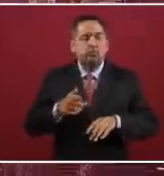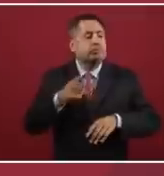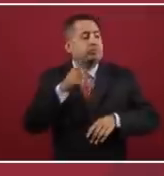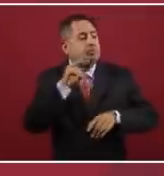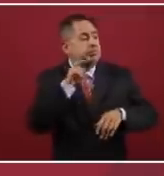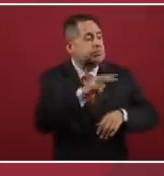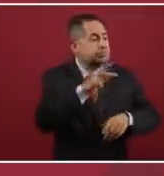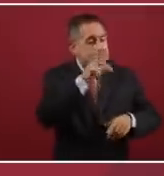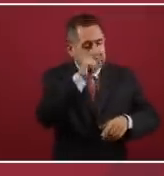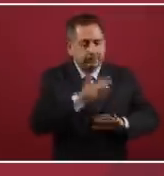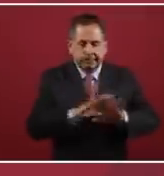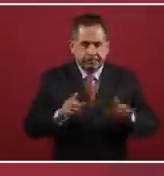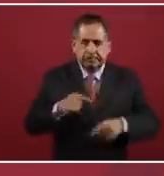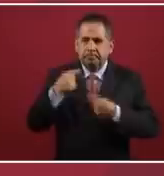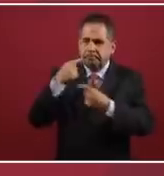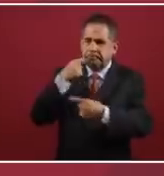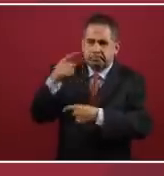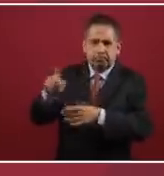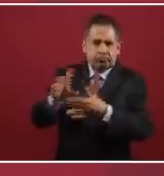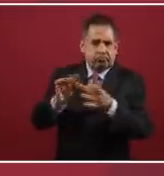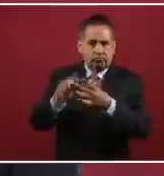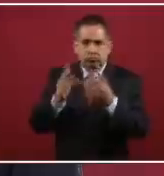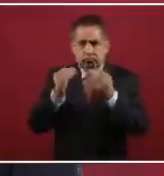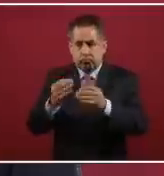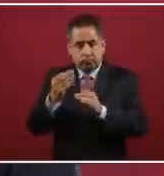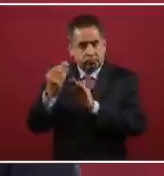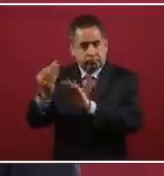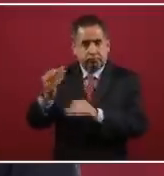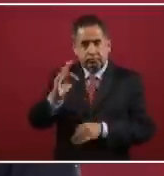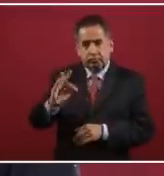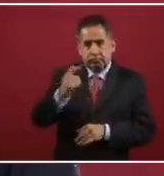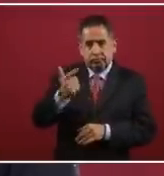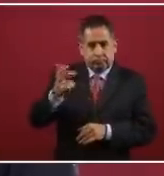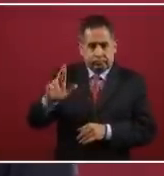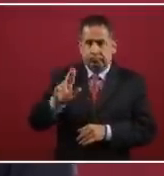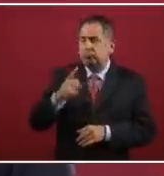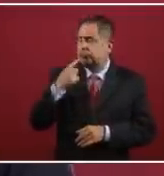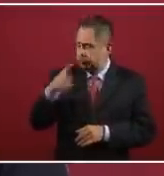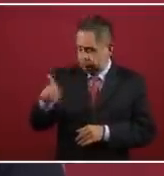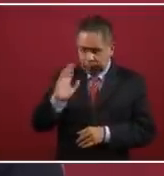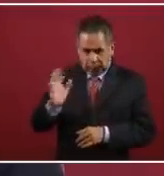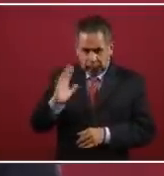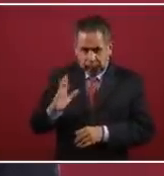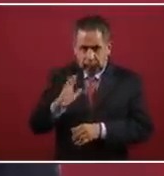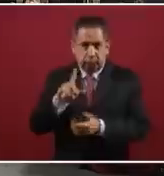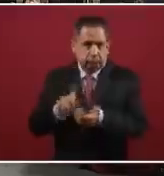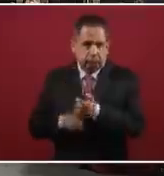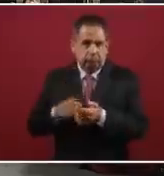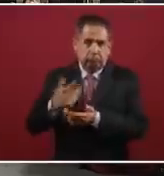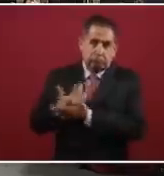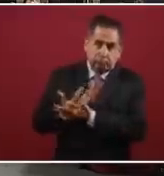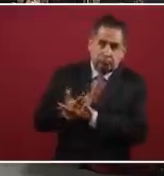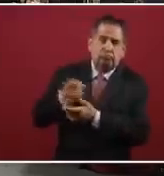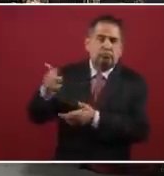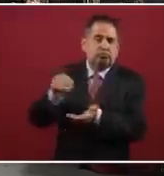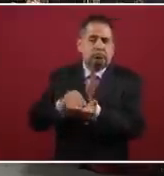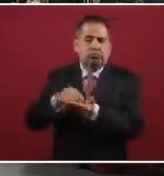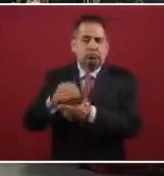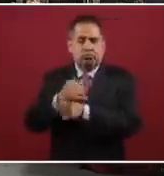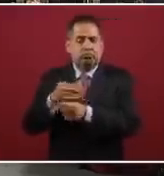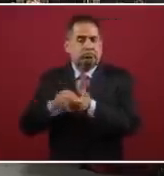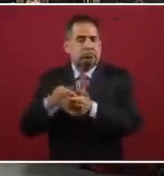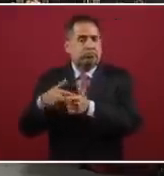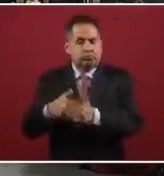administrativo. Por eso muchos terminan en denuncias ante la Fiscalía General de la República y ahí estamos atentos a que se continúe la